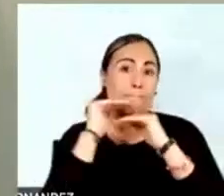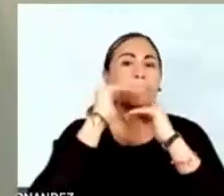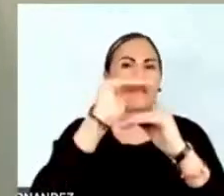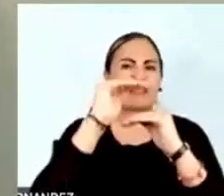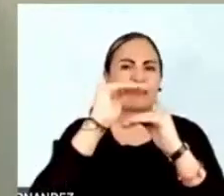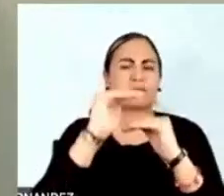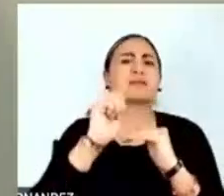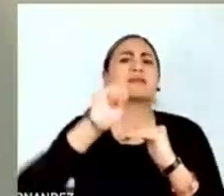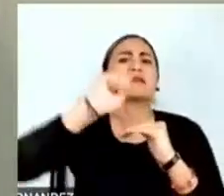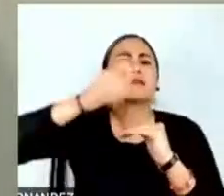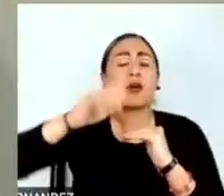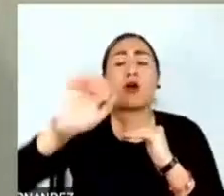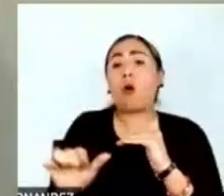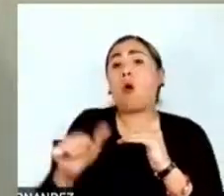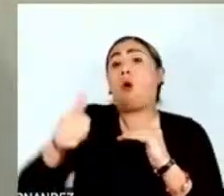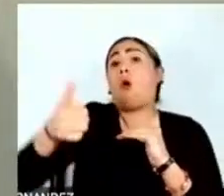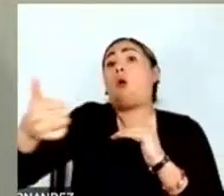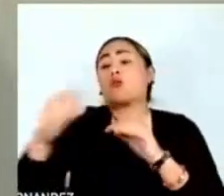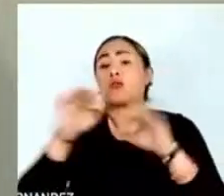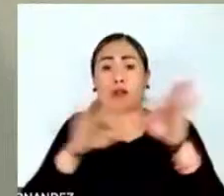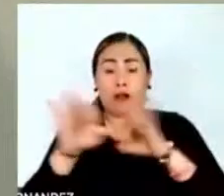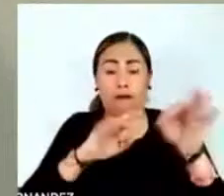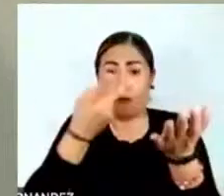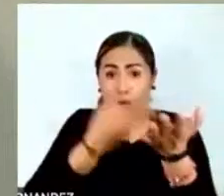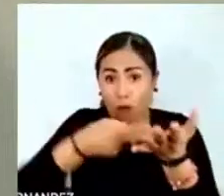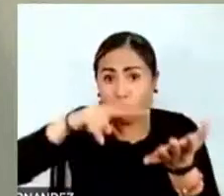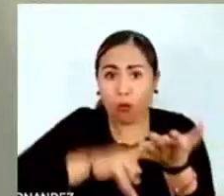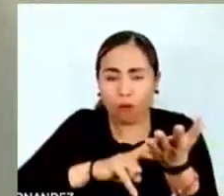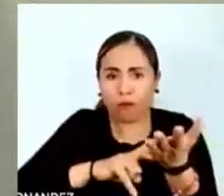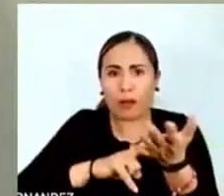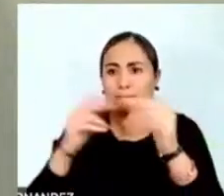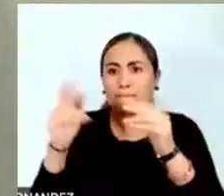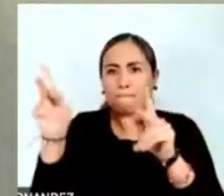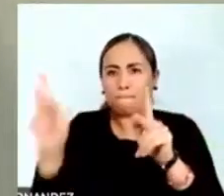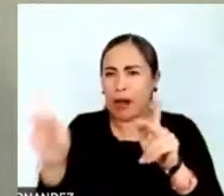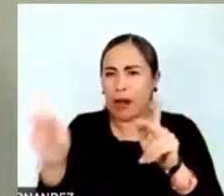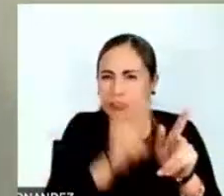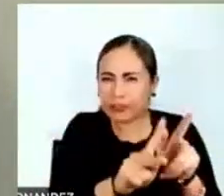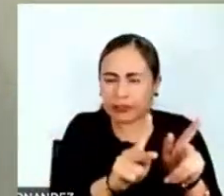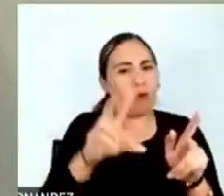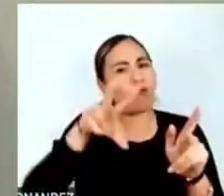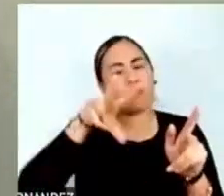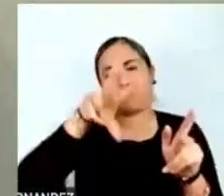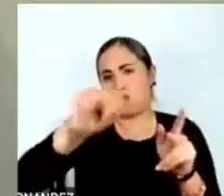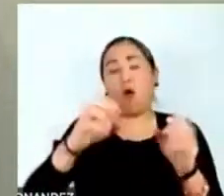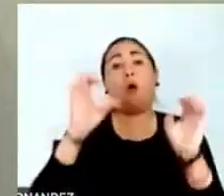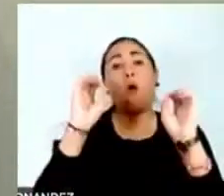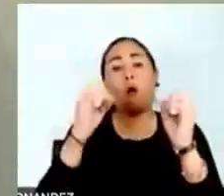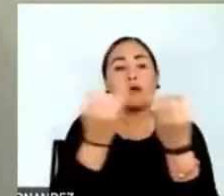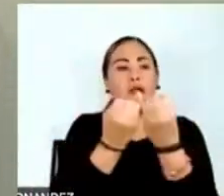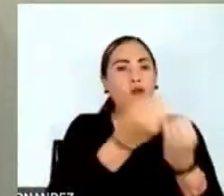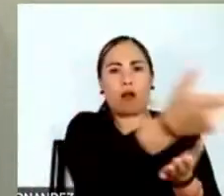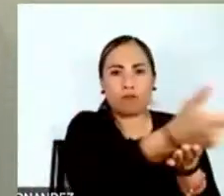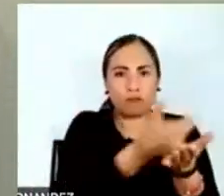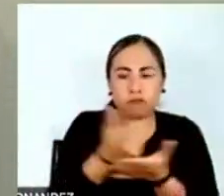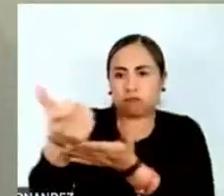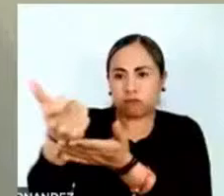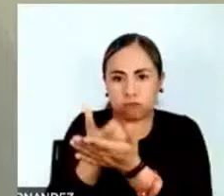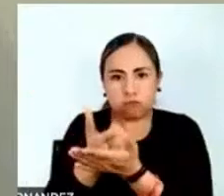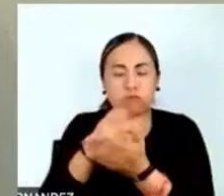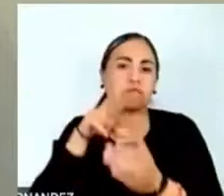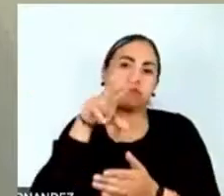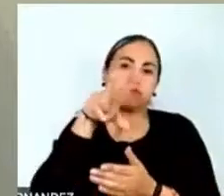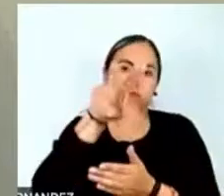trabajo simultáneamente y de obtener otros ingresos mediante el mismo, pudiendo únicamente desempeñar cargos